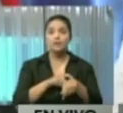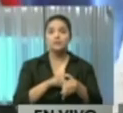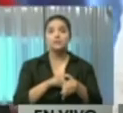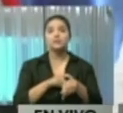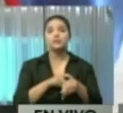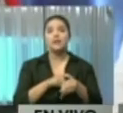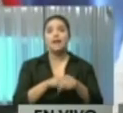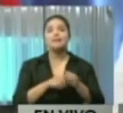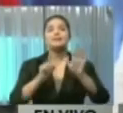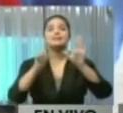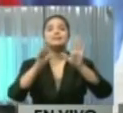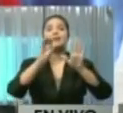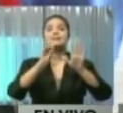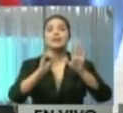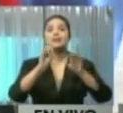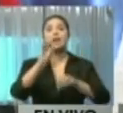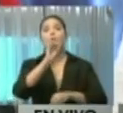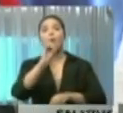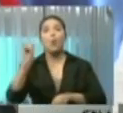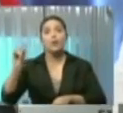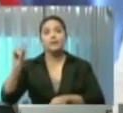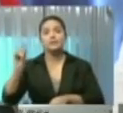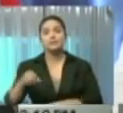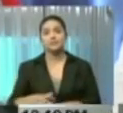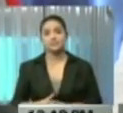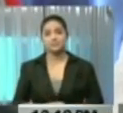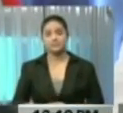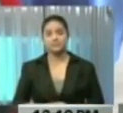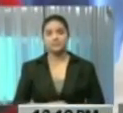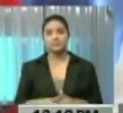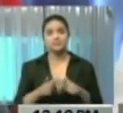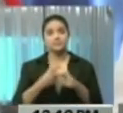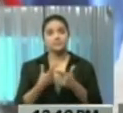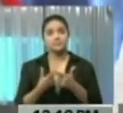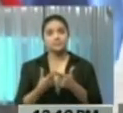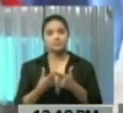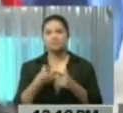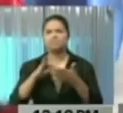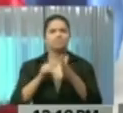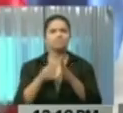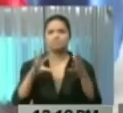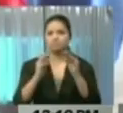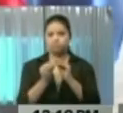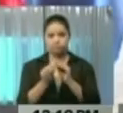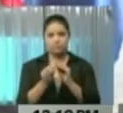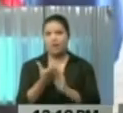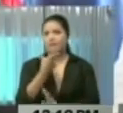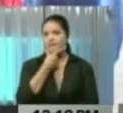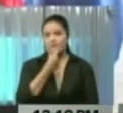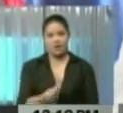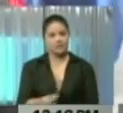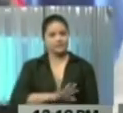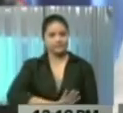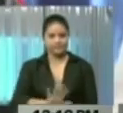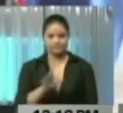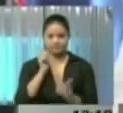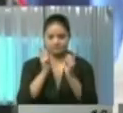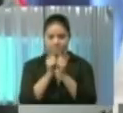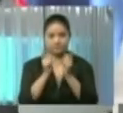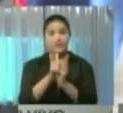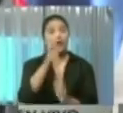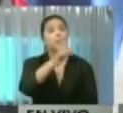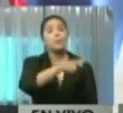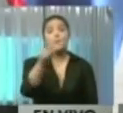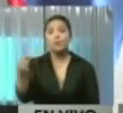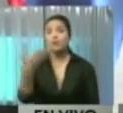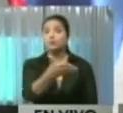de 60 grados oeste de Villa de Cura. Y bueno, esto se traduce en lo siguiente, es muy sencillo para la población,